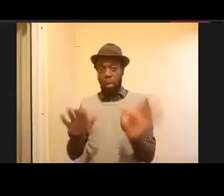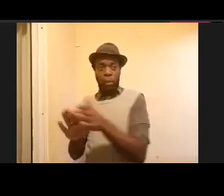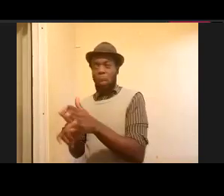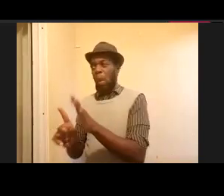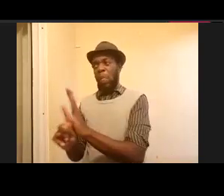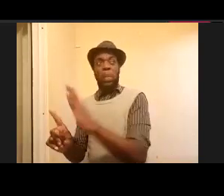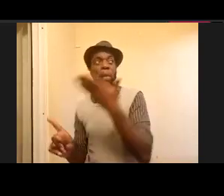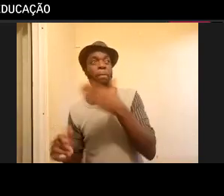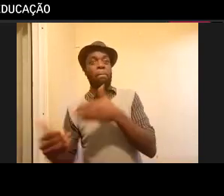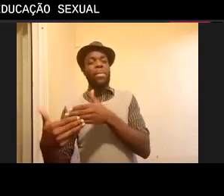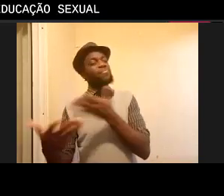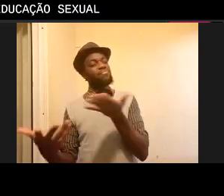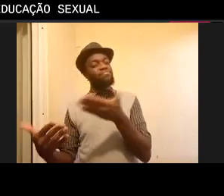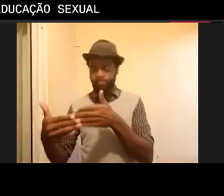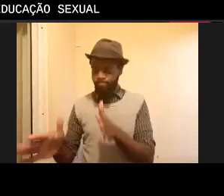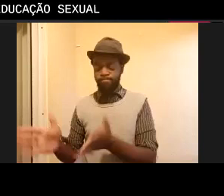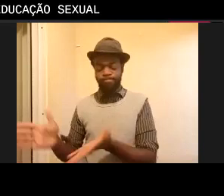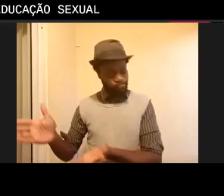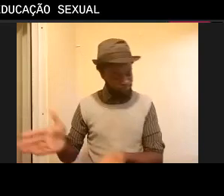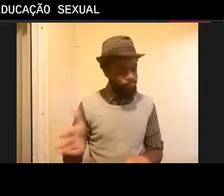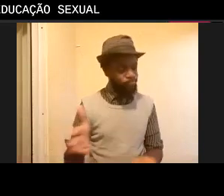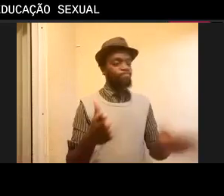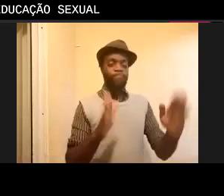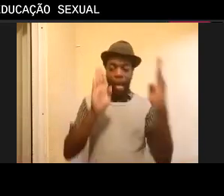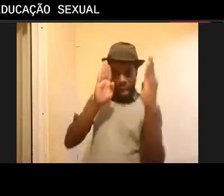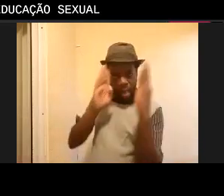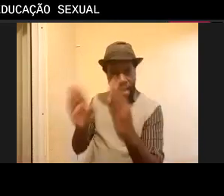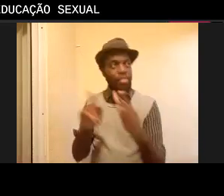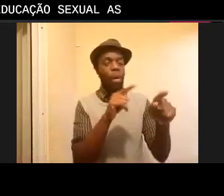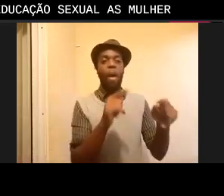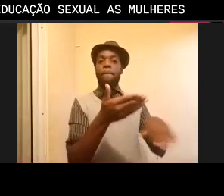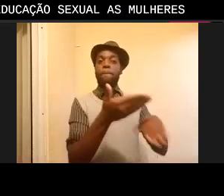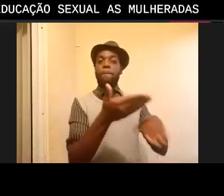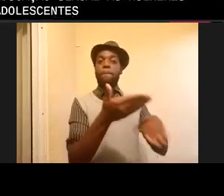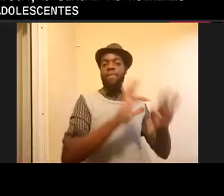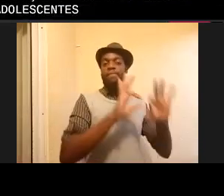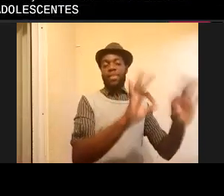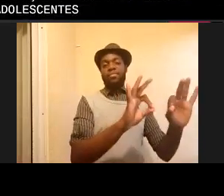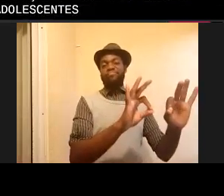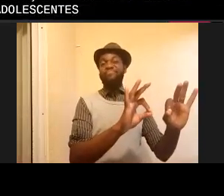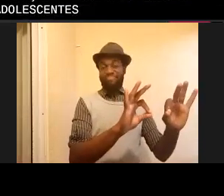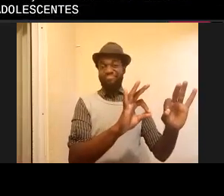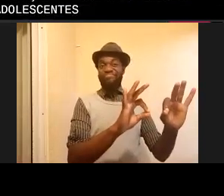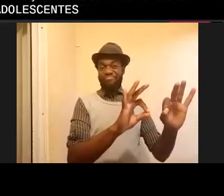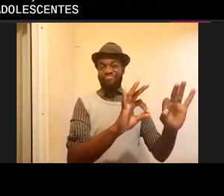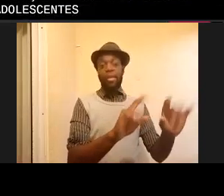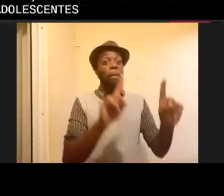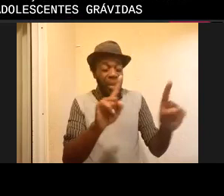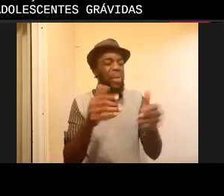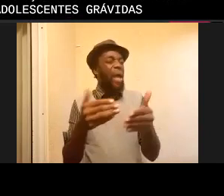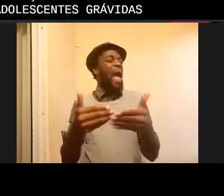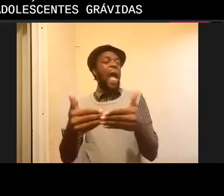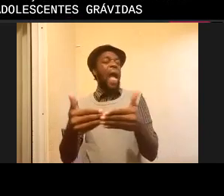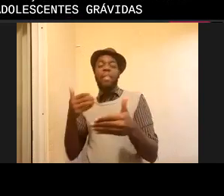sexual, las mujeres adolescentes van a salir embarazadas sin planearlo y